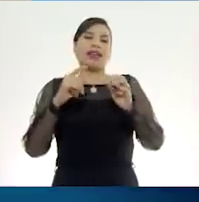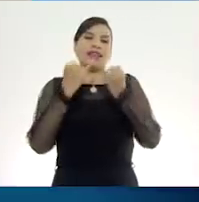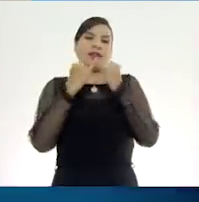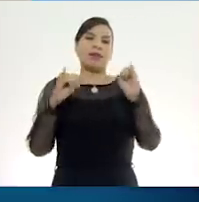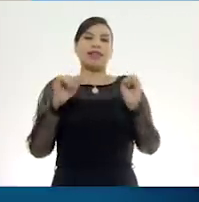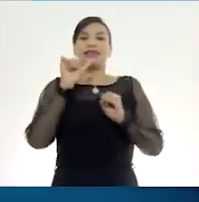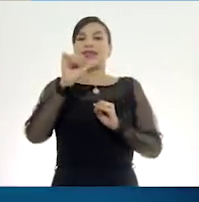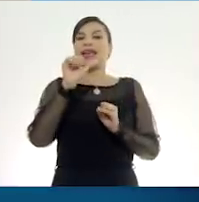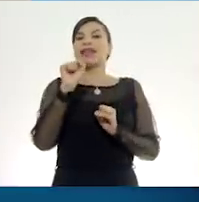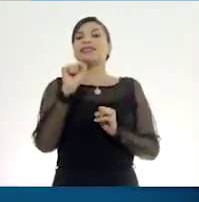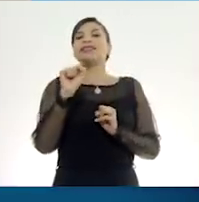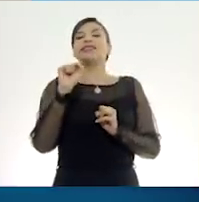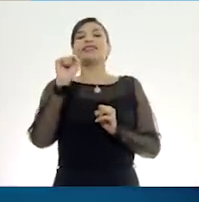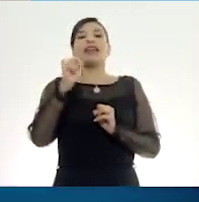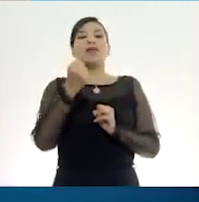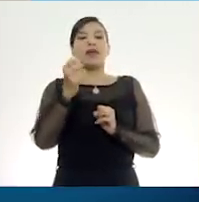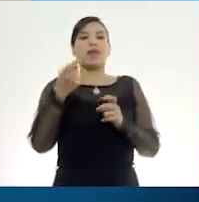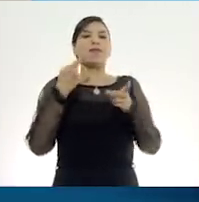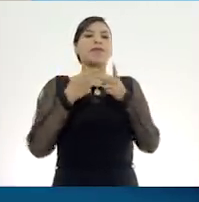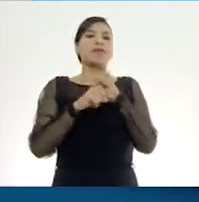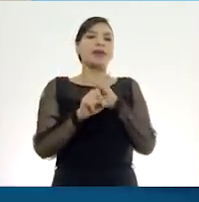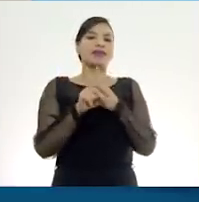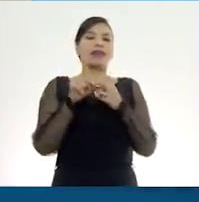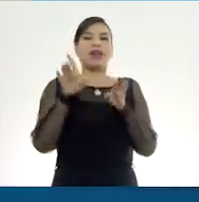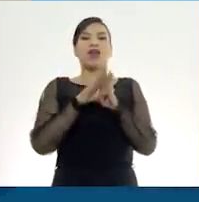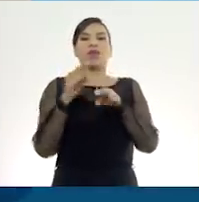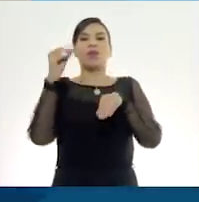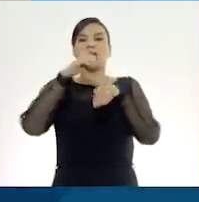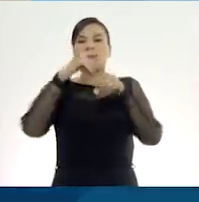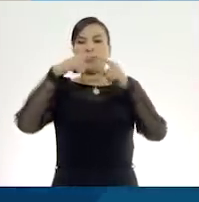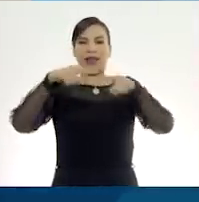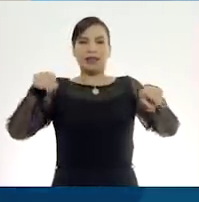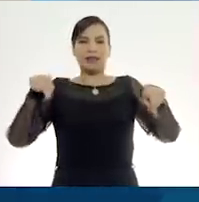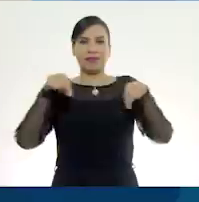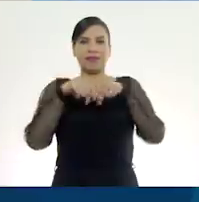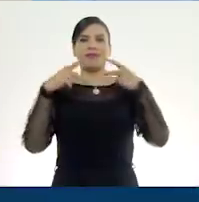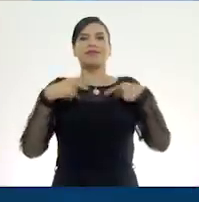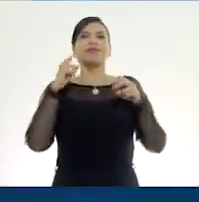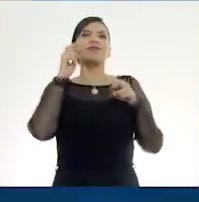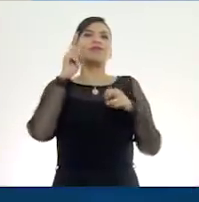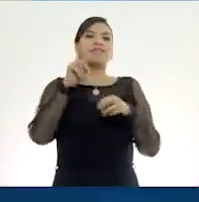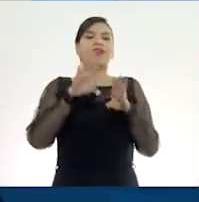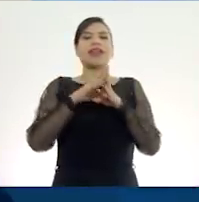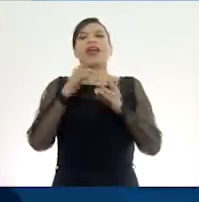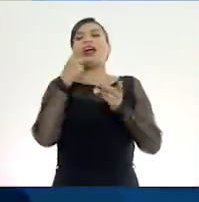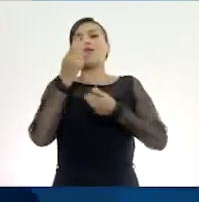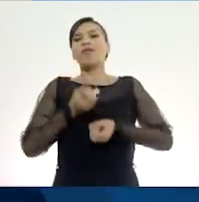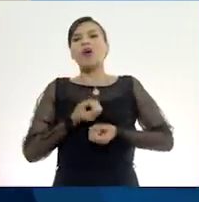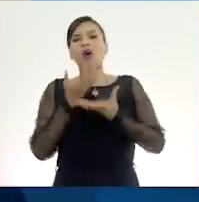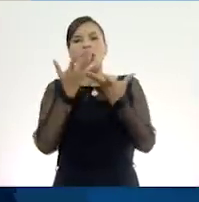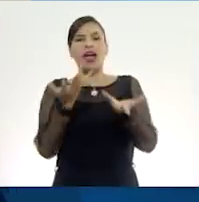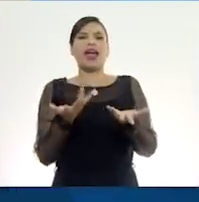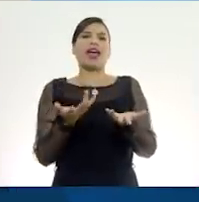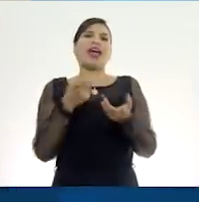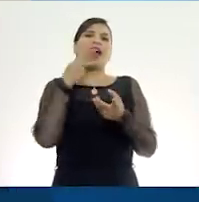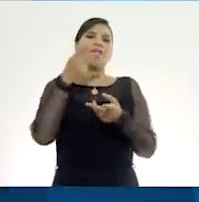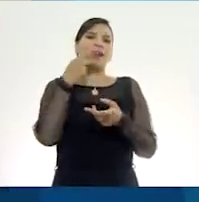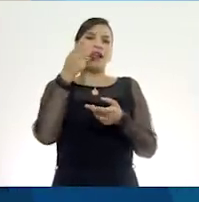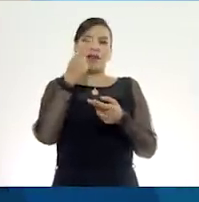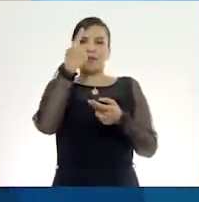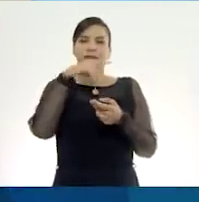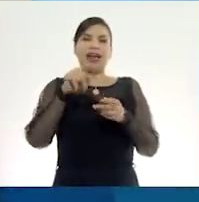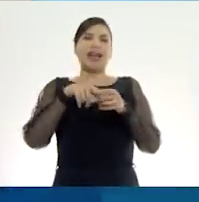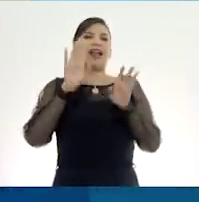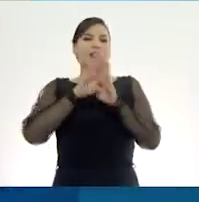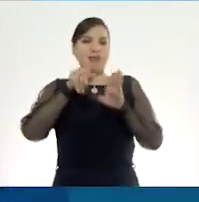septiembre, ahí se empezaron a colocar templetes para que las personas pudieran declamar poemas o discursos en favor de